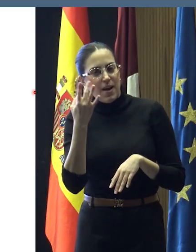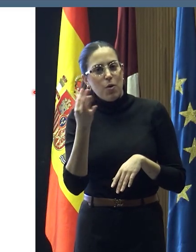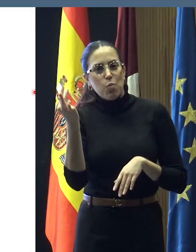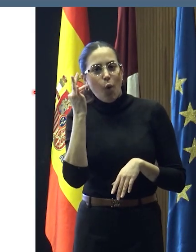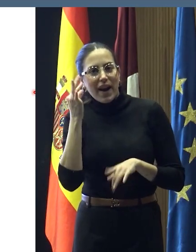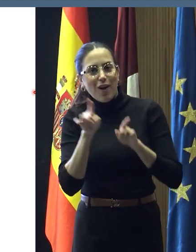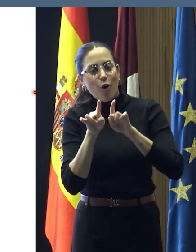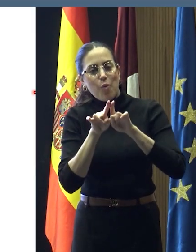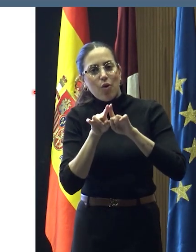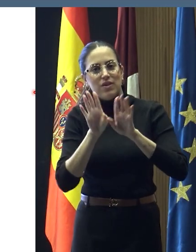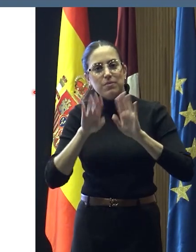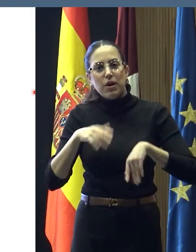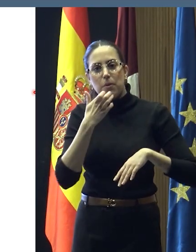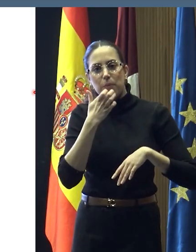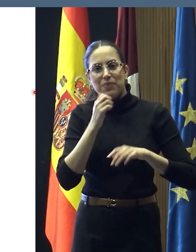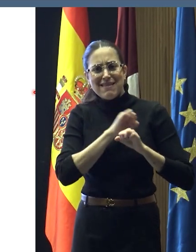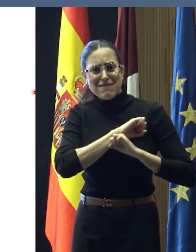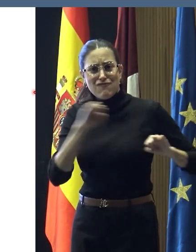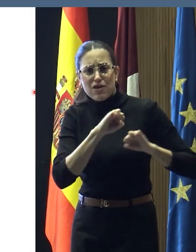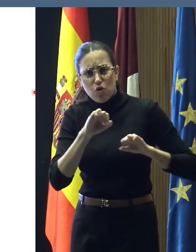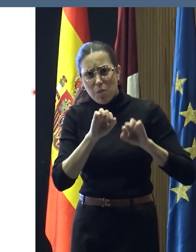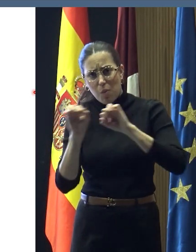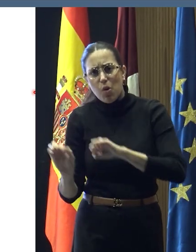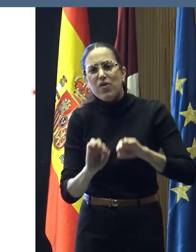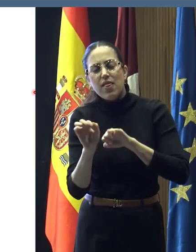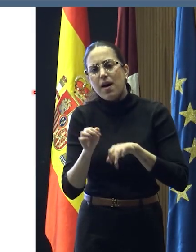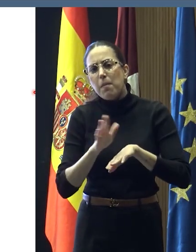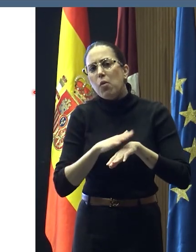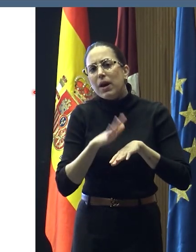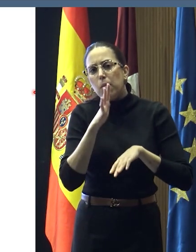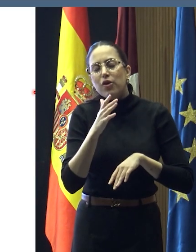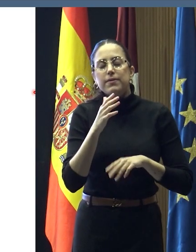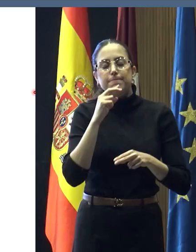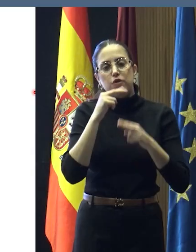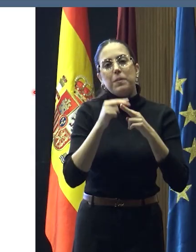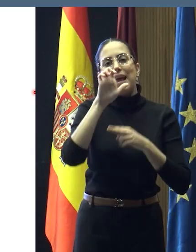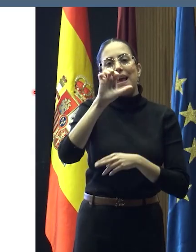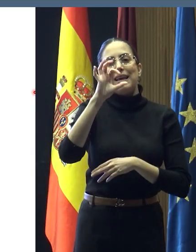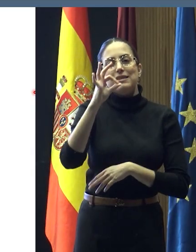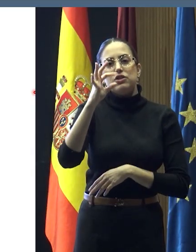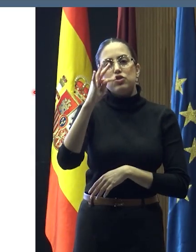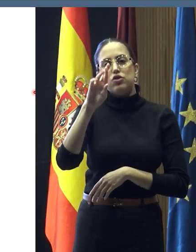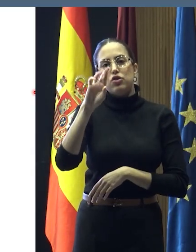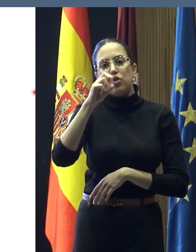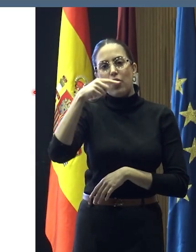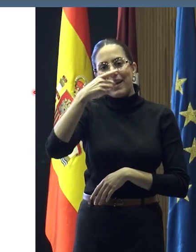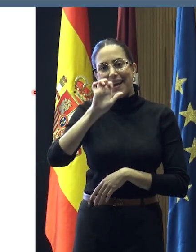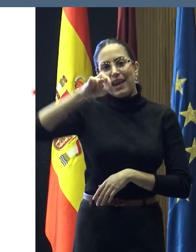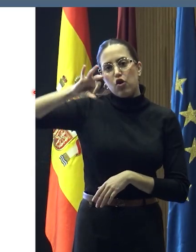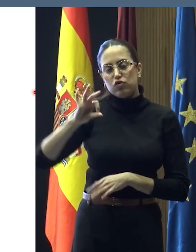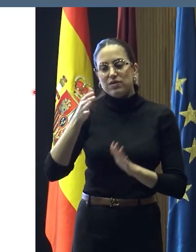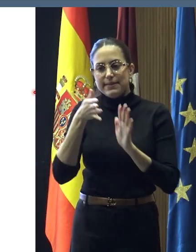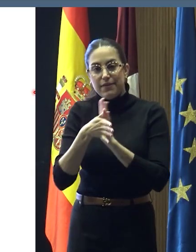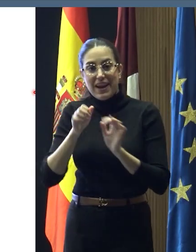está protegida de un infarto por los estrógenos, que tienen menos propensión